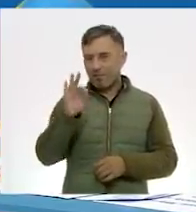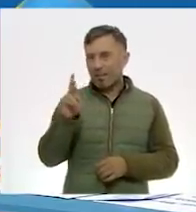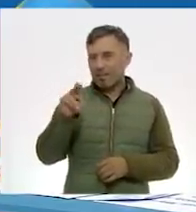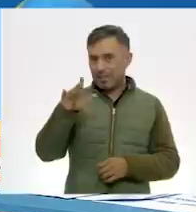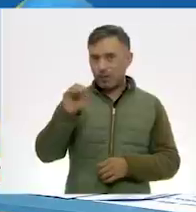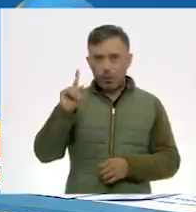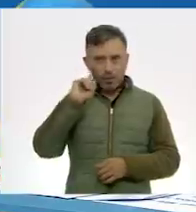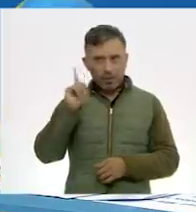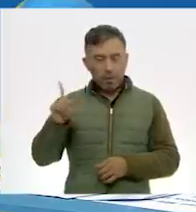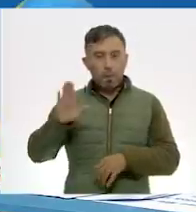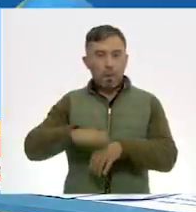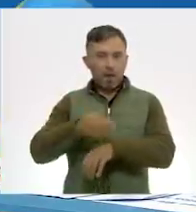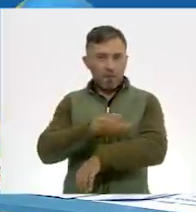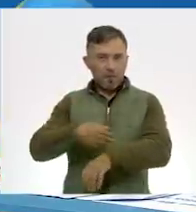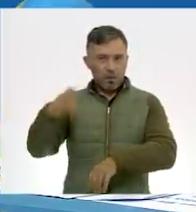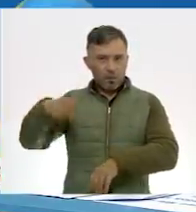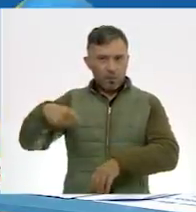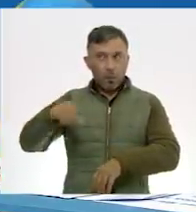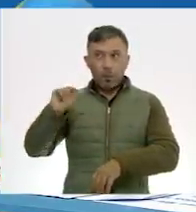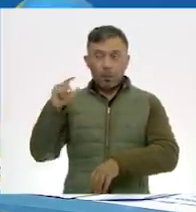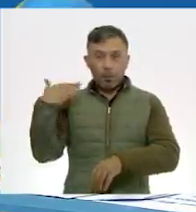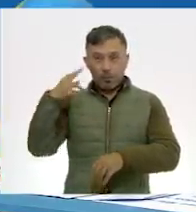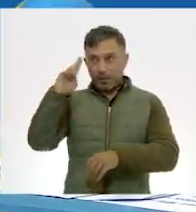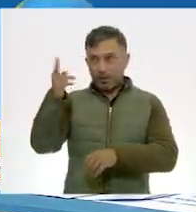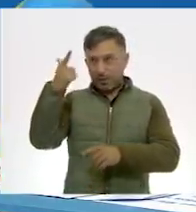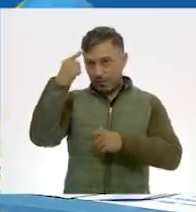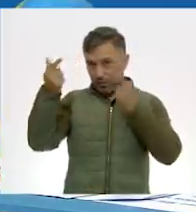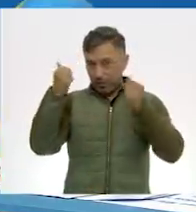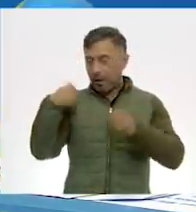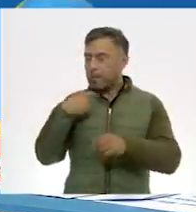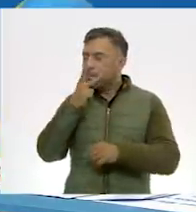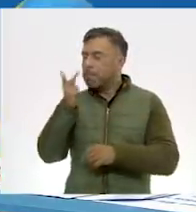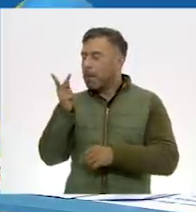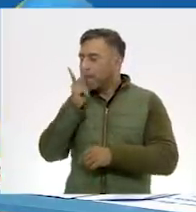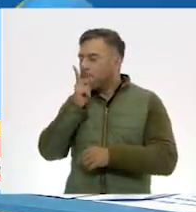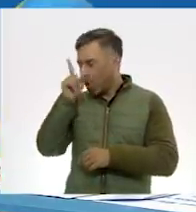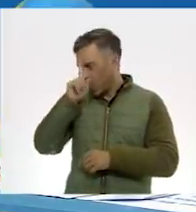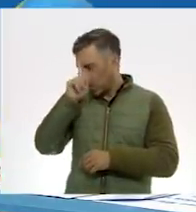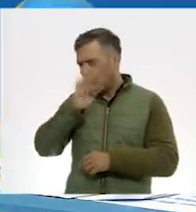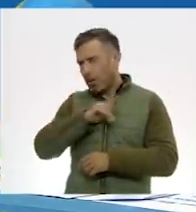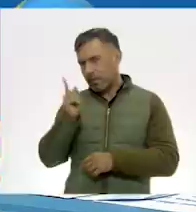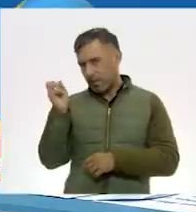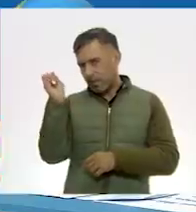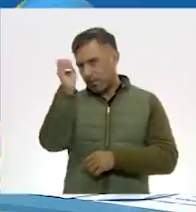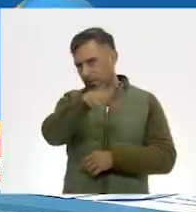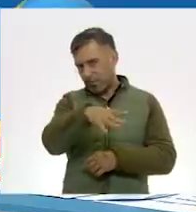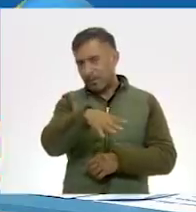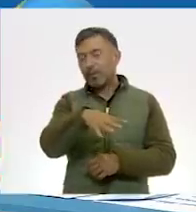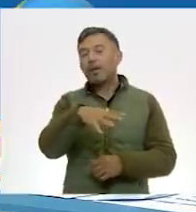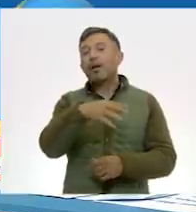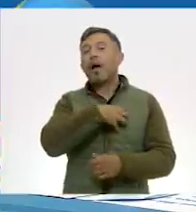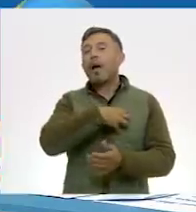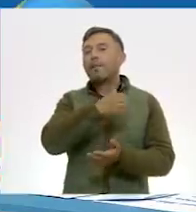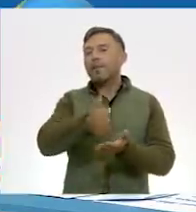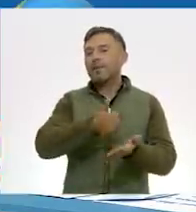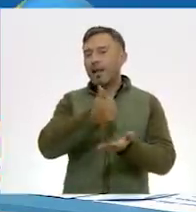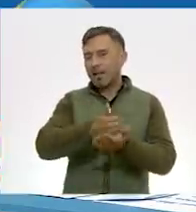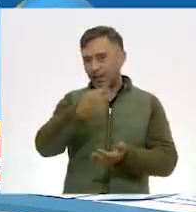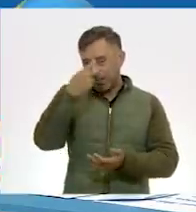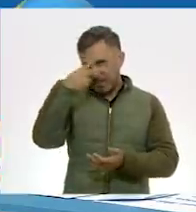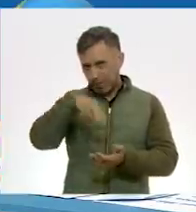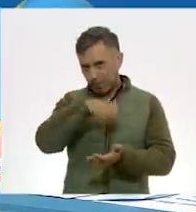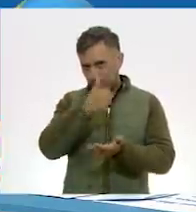recién recibido, aconsejó a mi padre que me enviara a estudiar a la capital de la República.